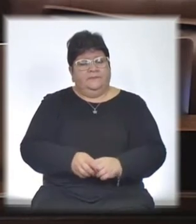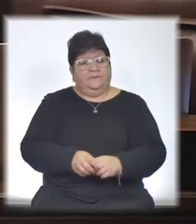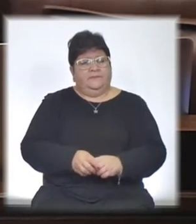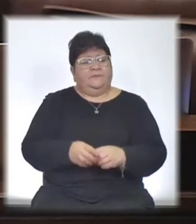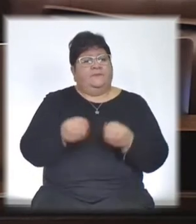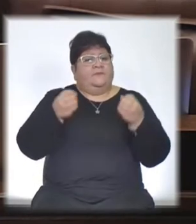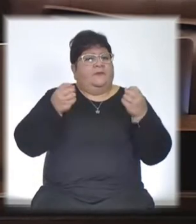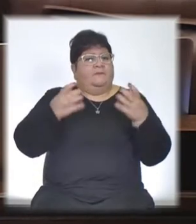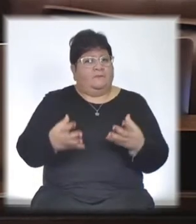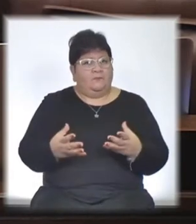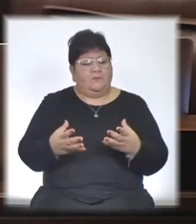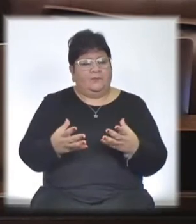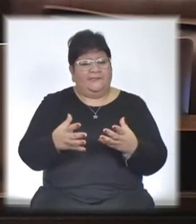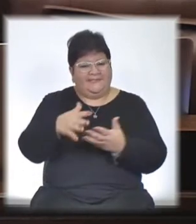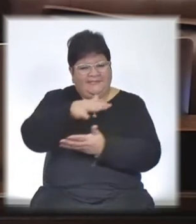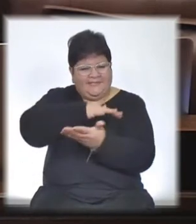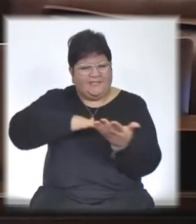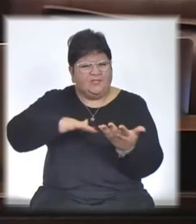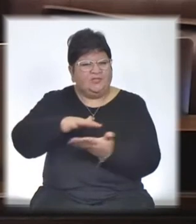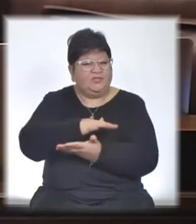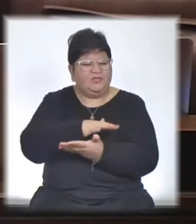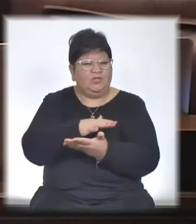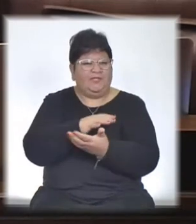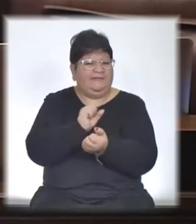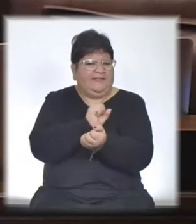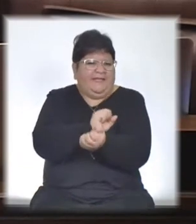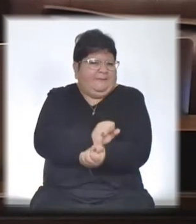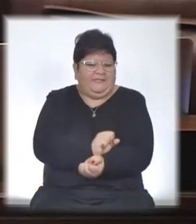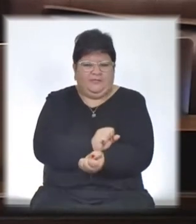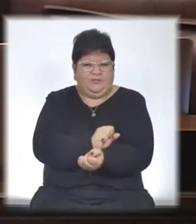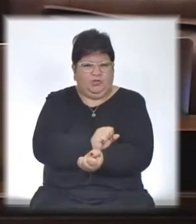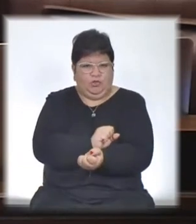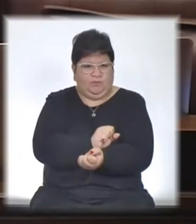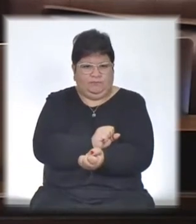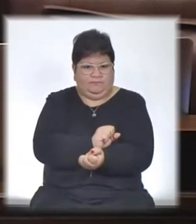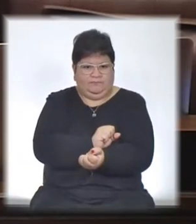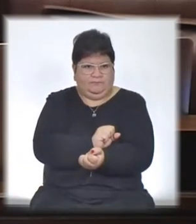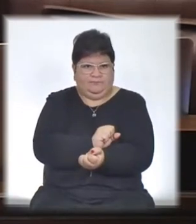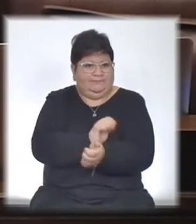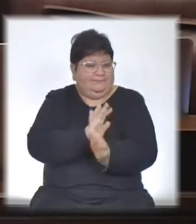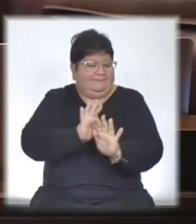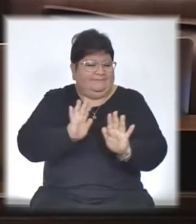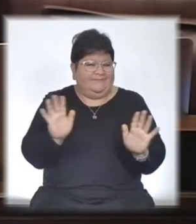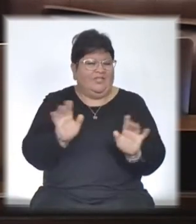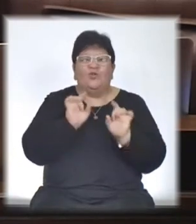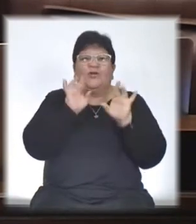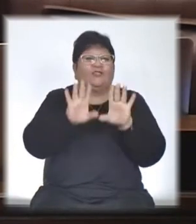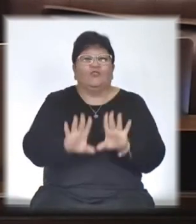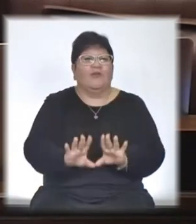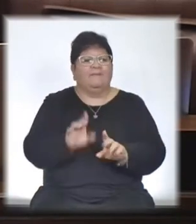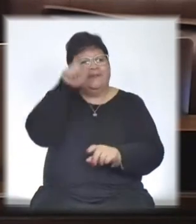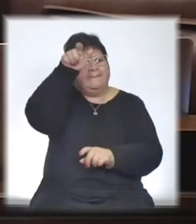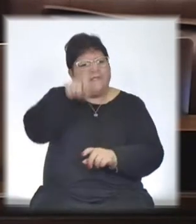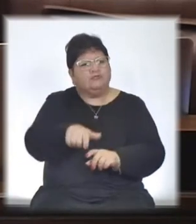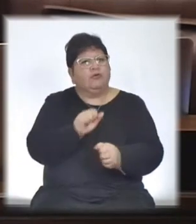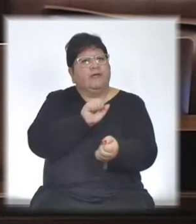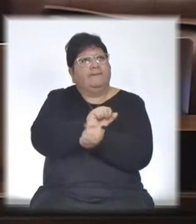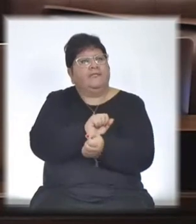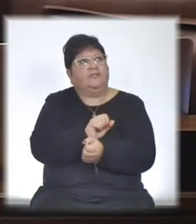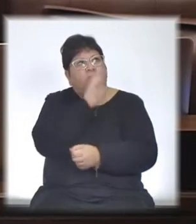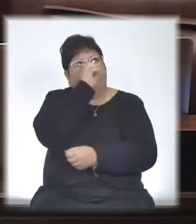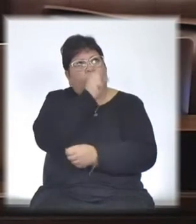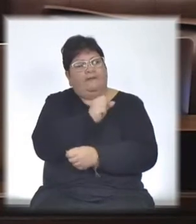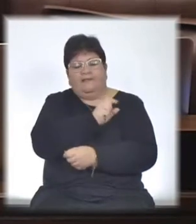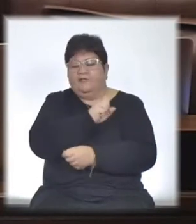Porque las condiciones de la prisión no se agotaban en nosotros. Ellos también recibían, los familiares que nos visitaban, el efecto de